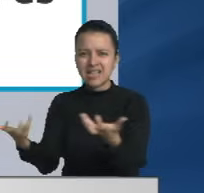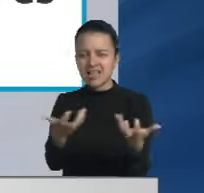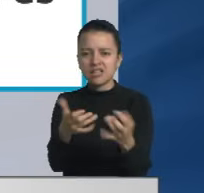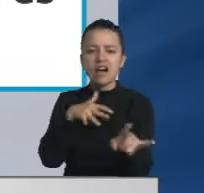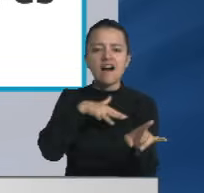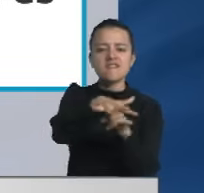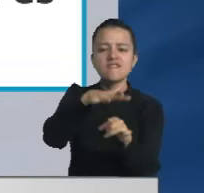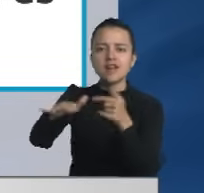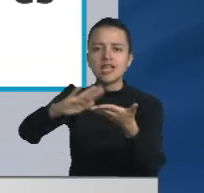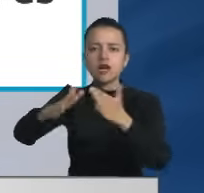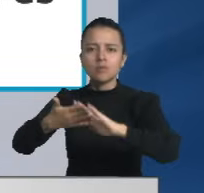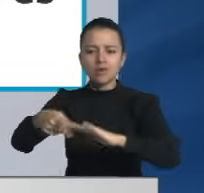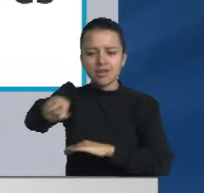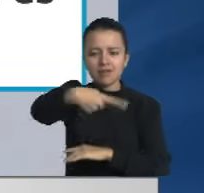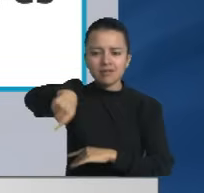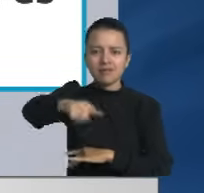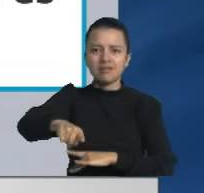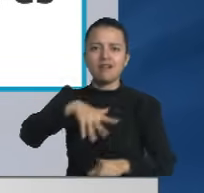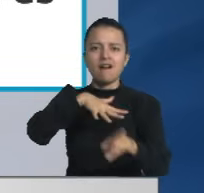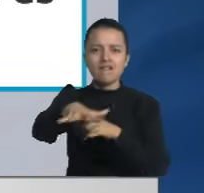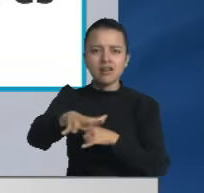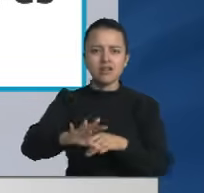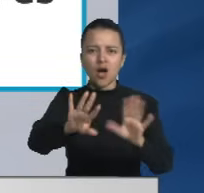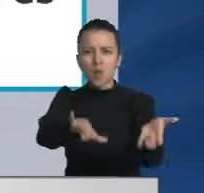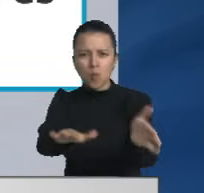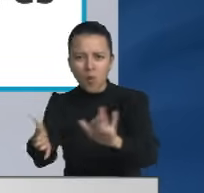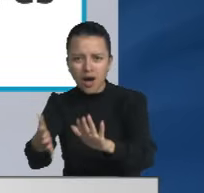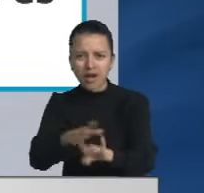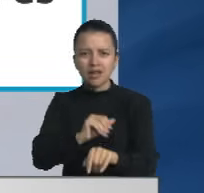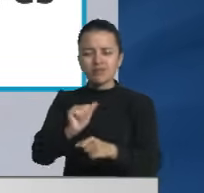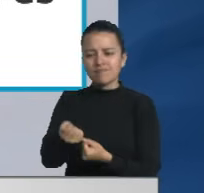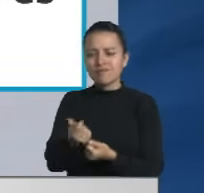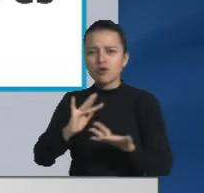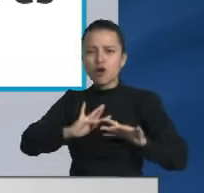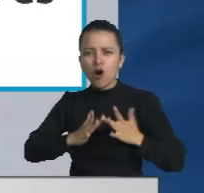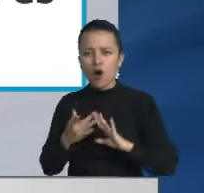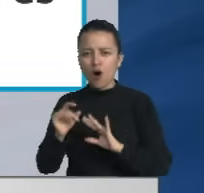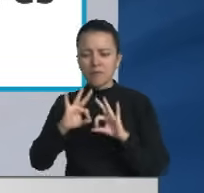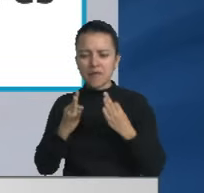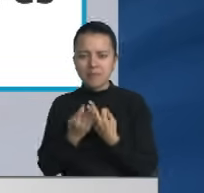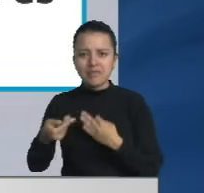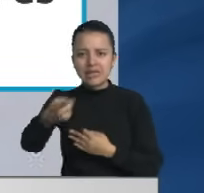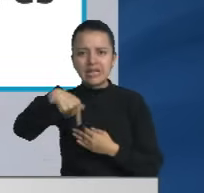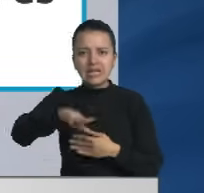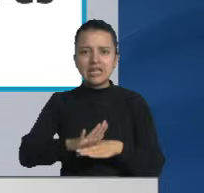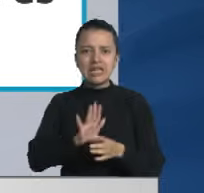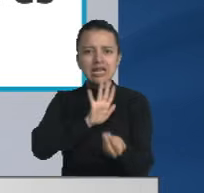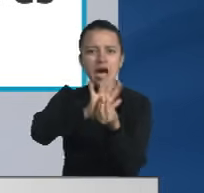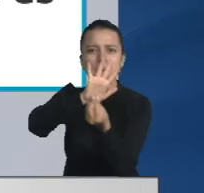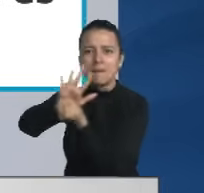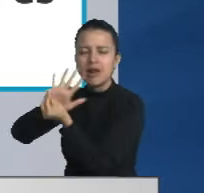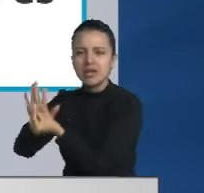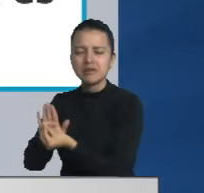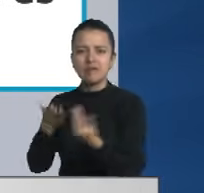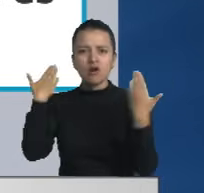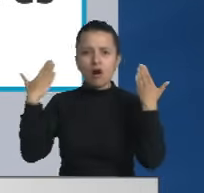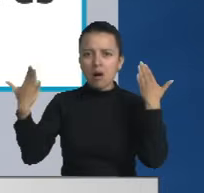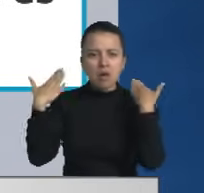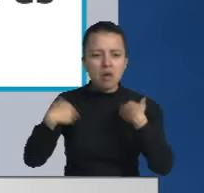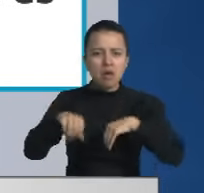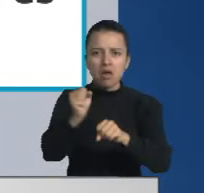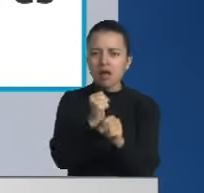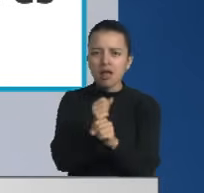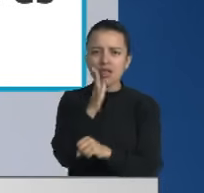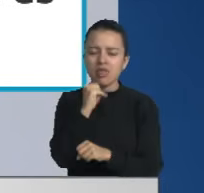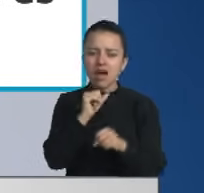crean pánico en la comunidad, ocasionan desplazamiento forzado masivo, disminuyen la productividad y rompen el tejido